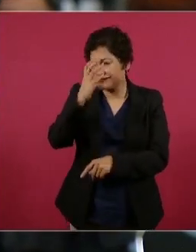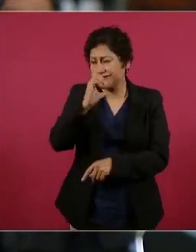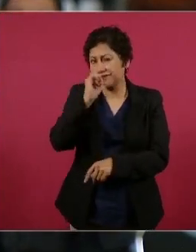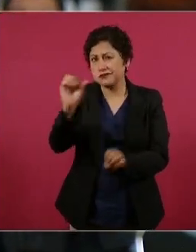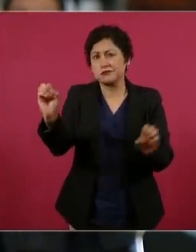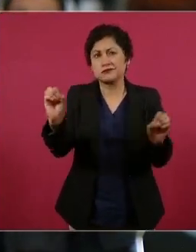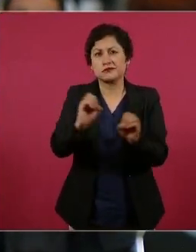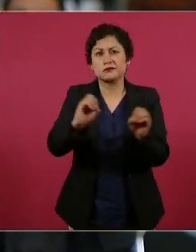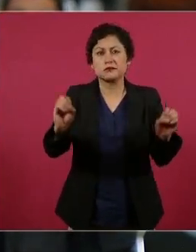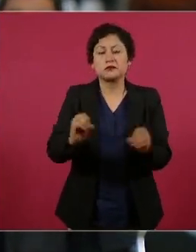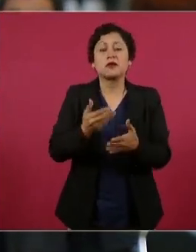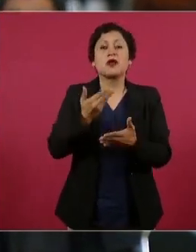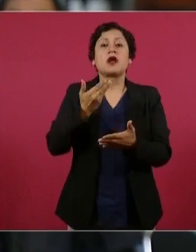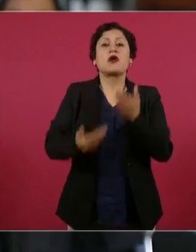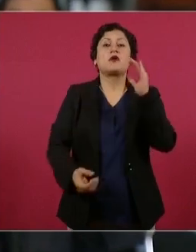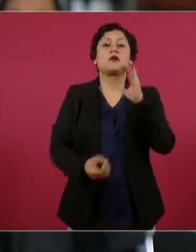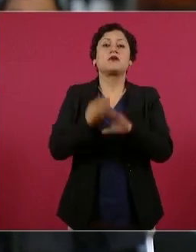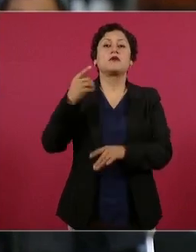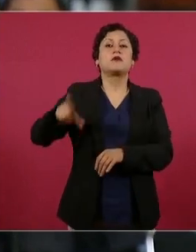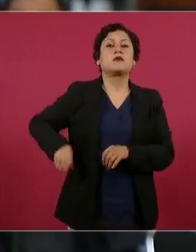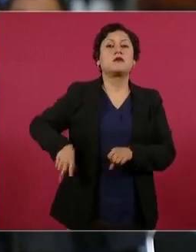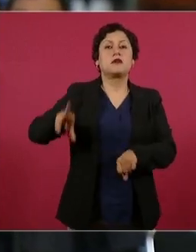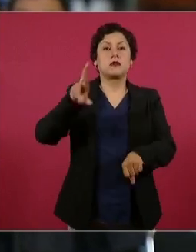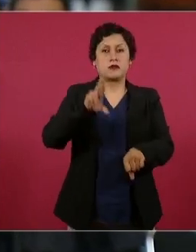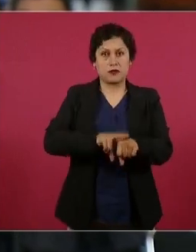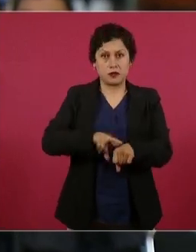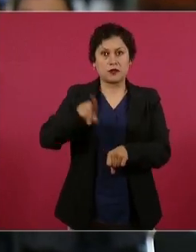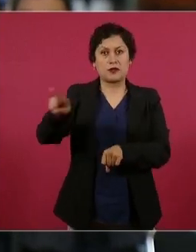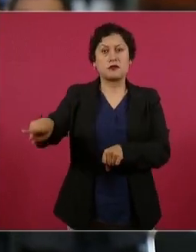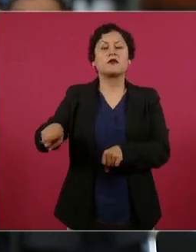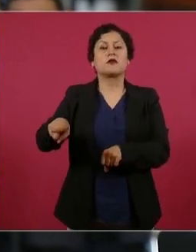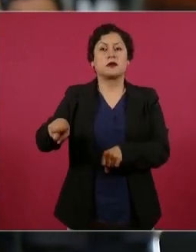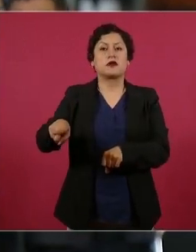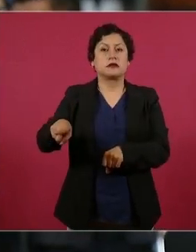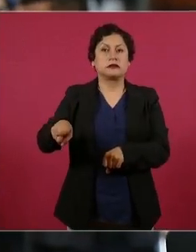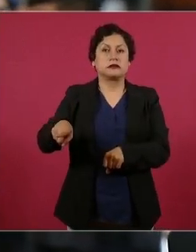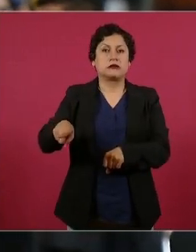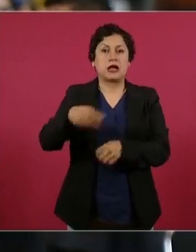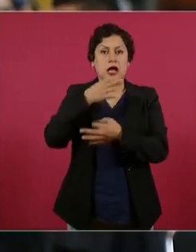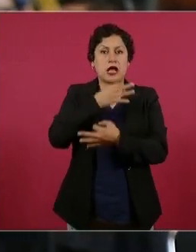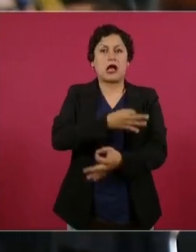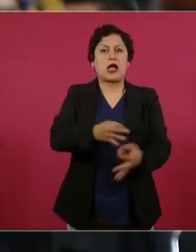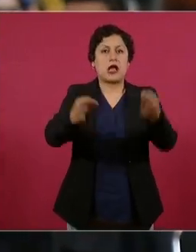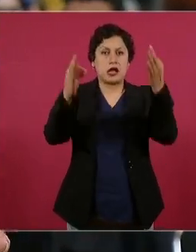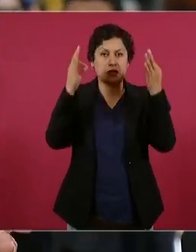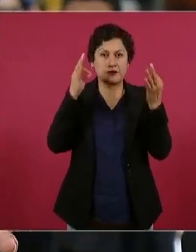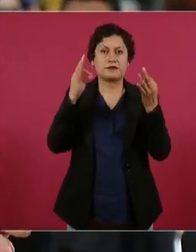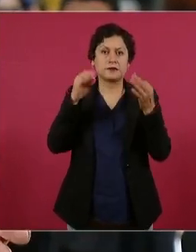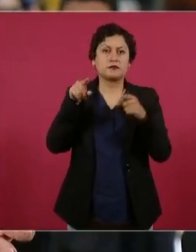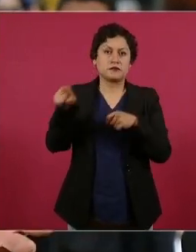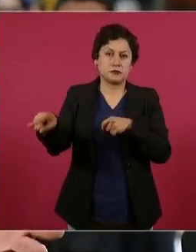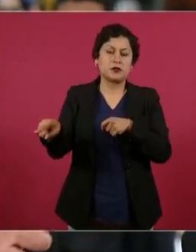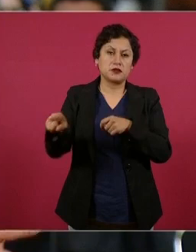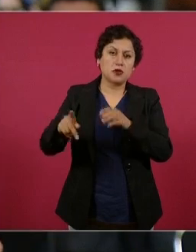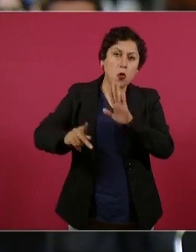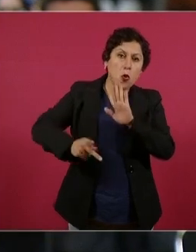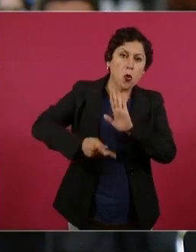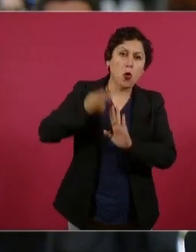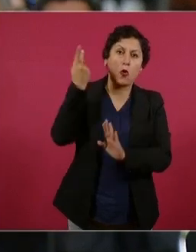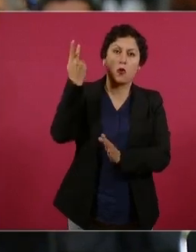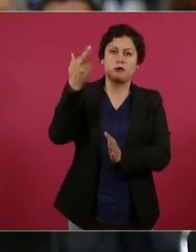anunció con la gobernadora y el secretario de la SEDATU, pues ya un regularizar, saber.